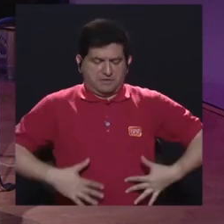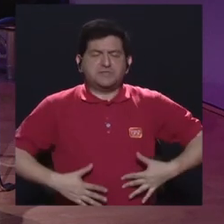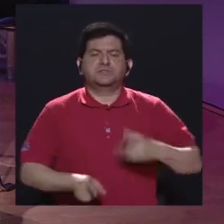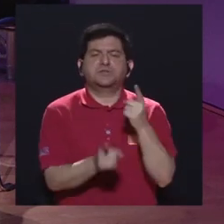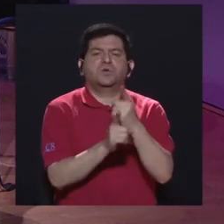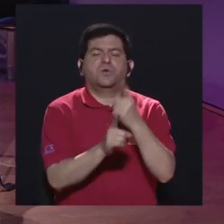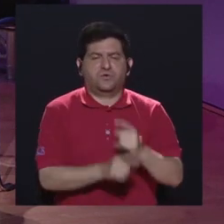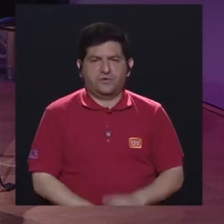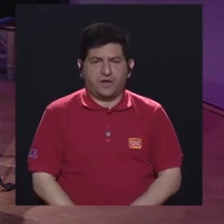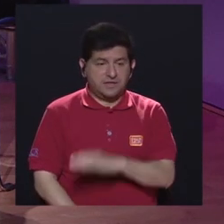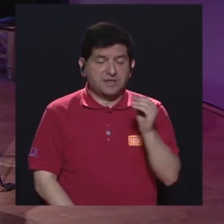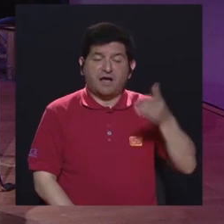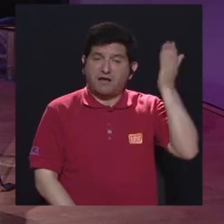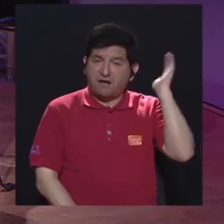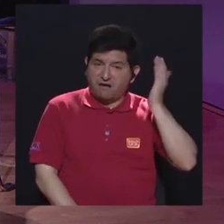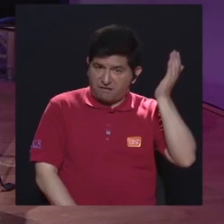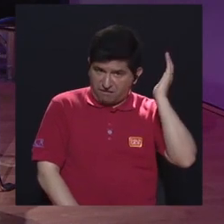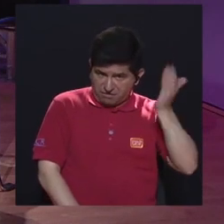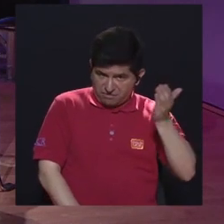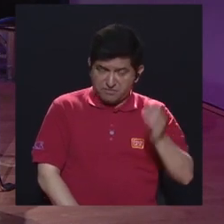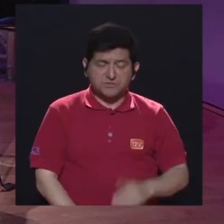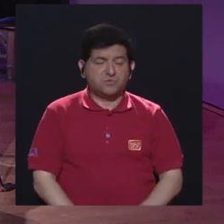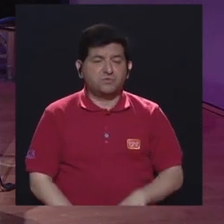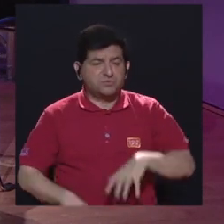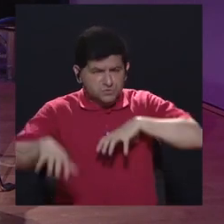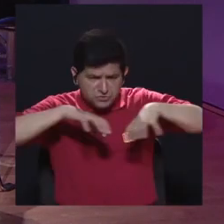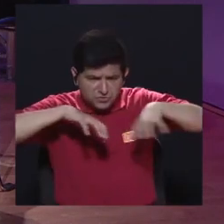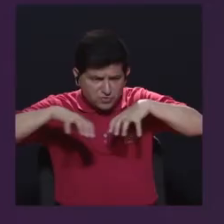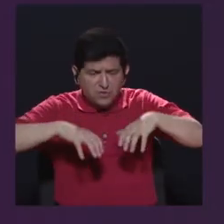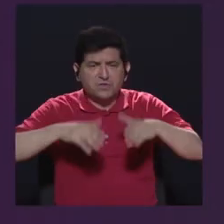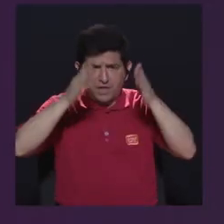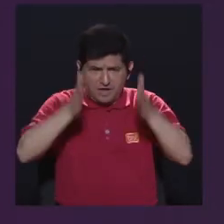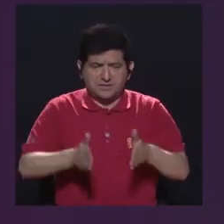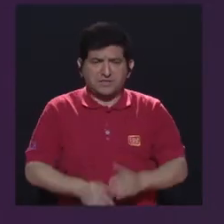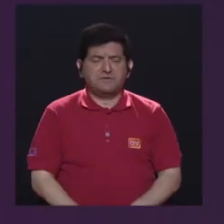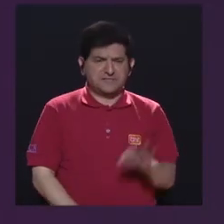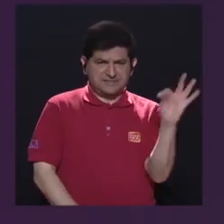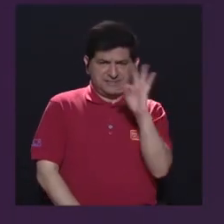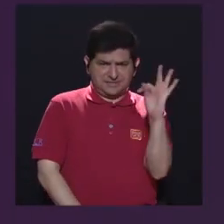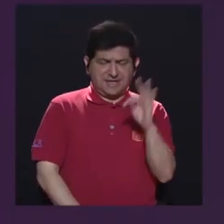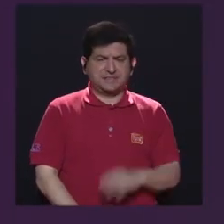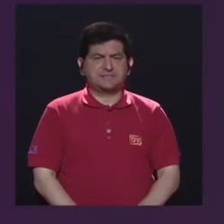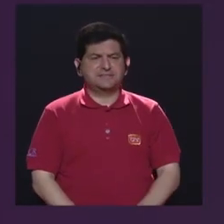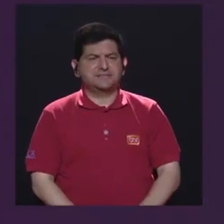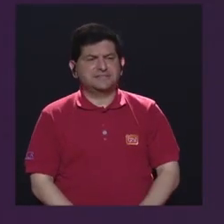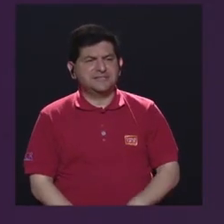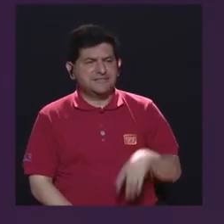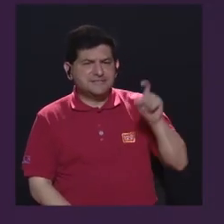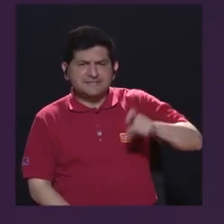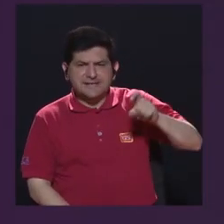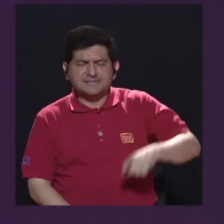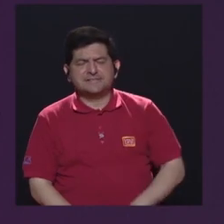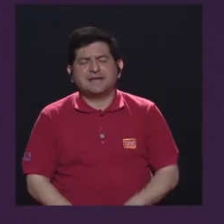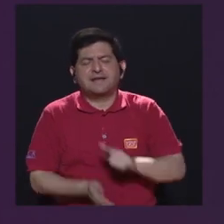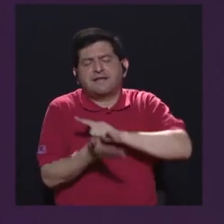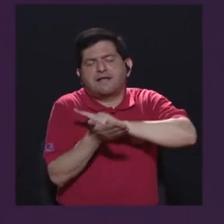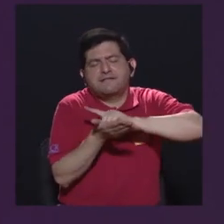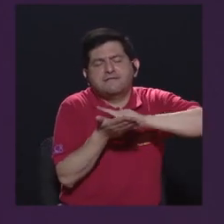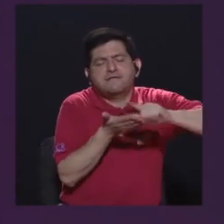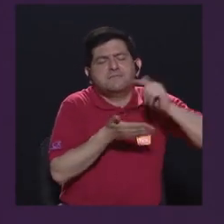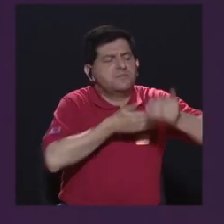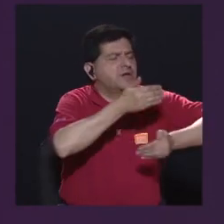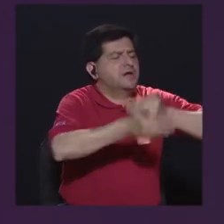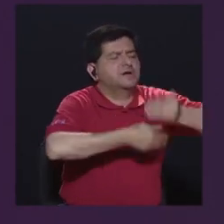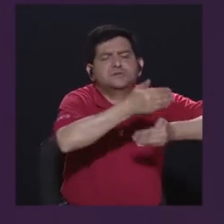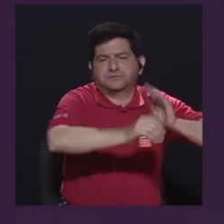y que a partir de ahí el discurso de los activismos trans, inclusive, es un discurso que ha sido higienizado y que se viene